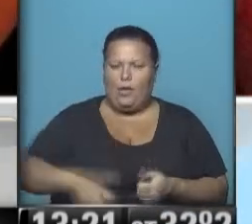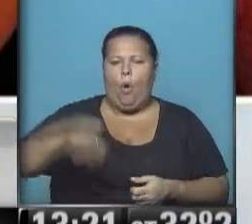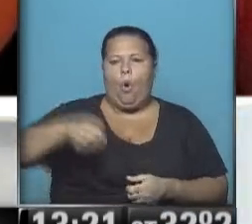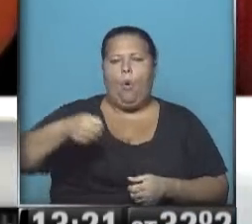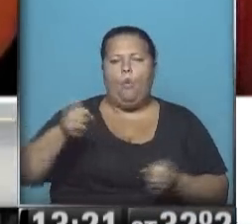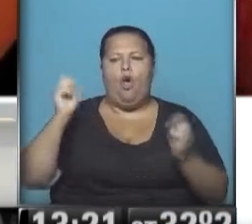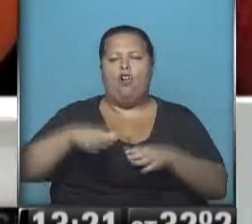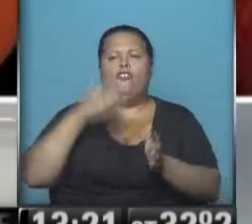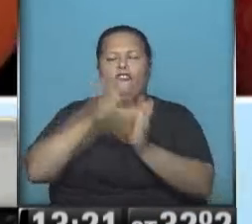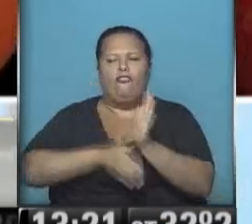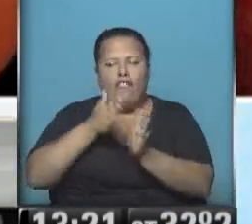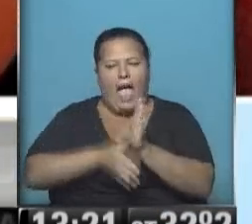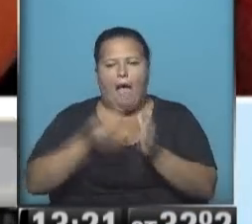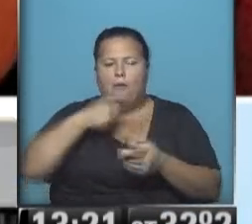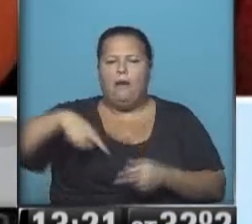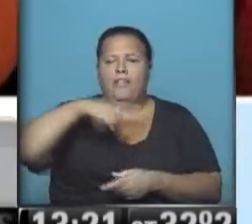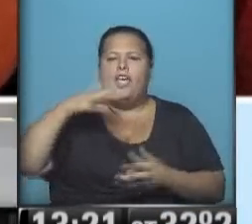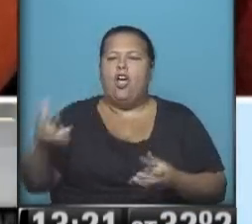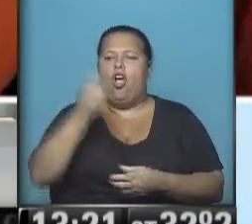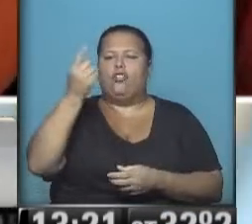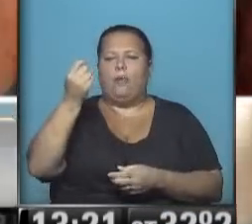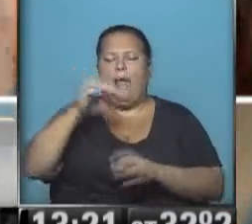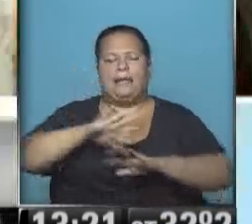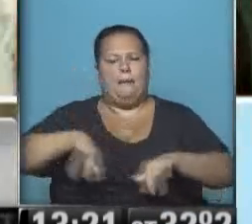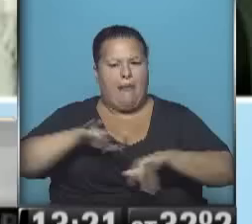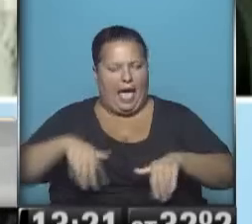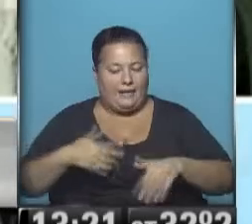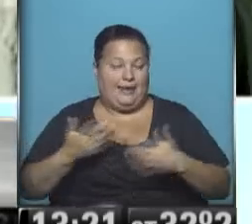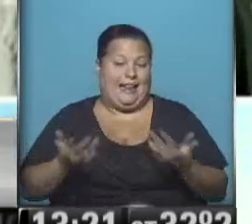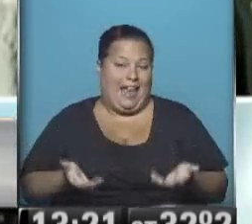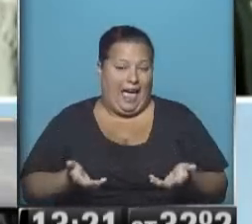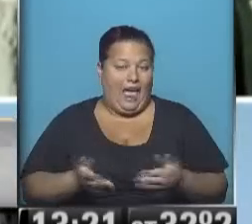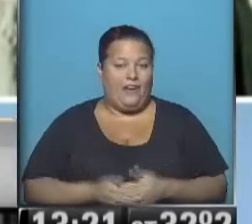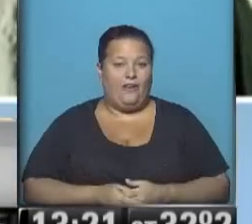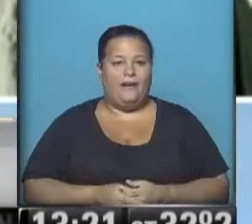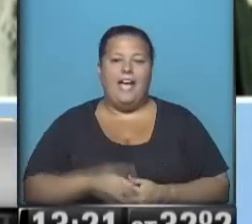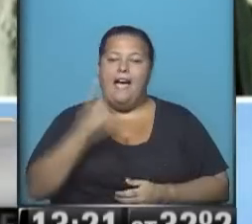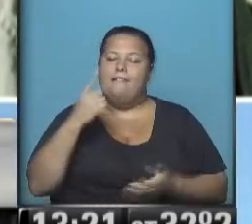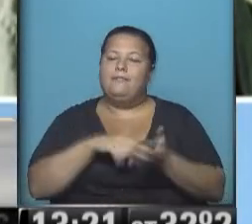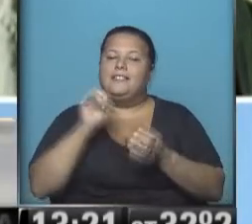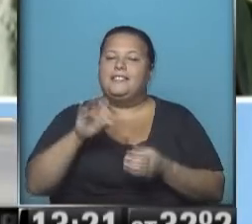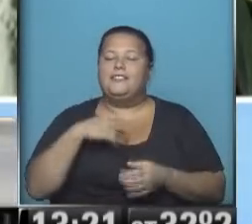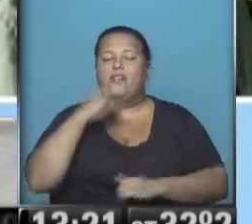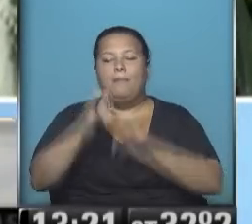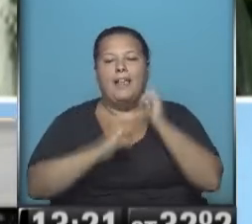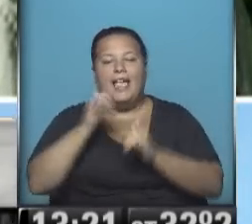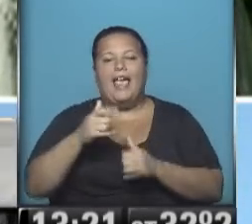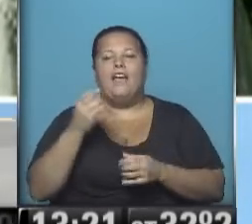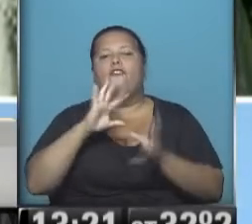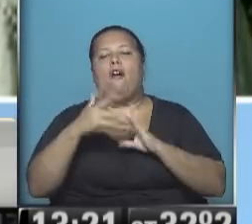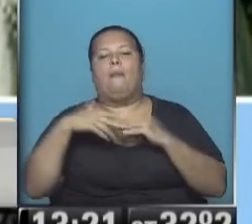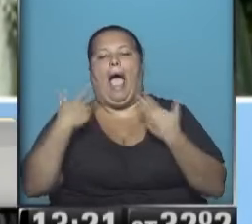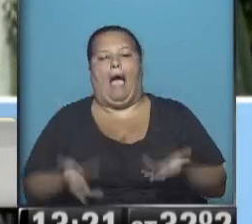con fiambre para compartir diciendo que que había encontrado plata en la playa claro hay algo que se llama algun vez lo expliqué acá que es el criterio de